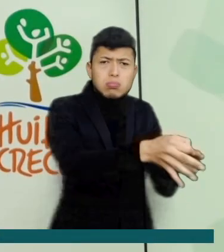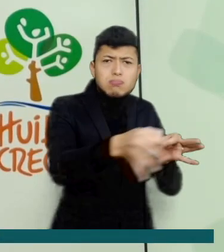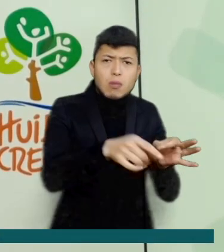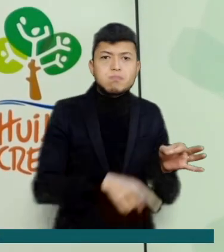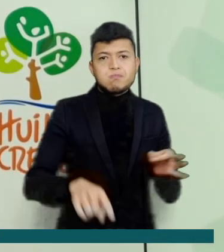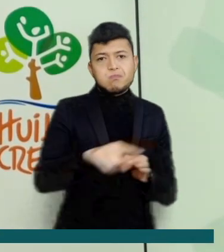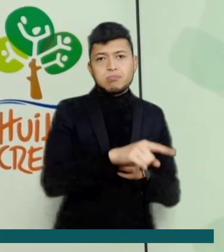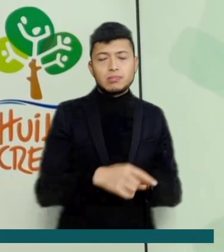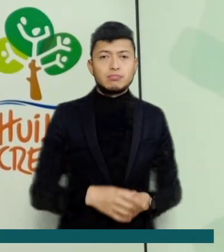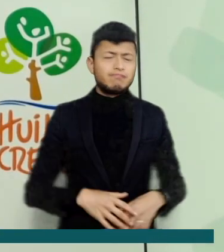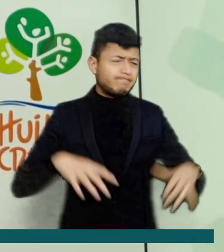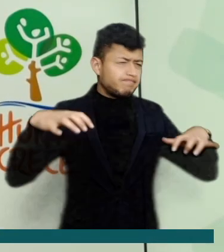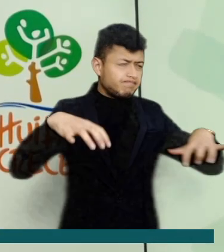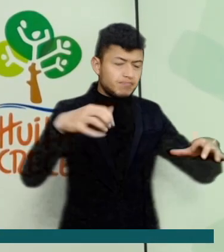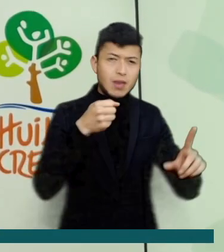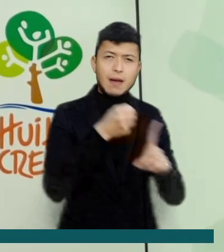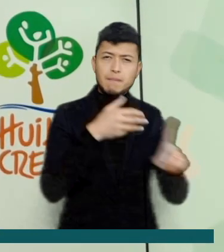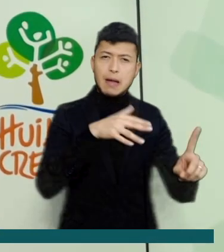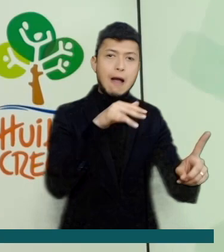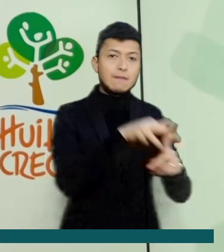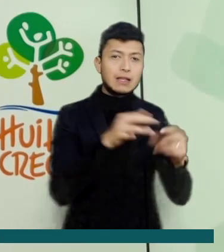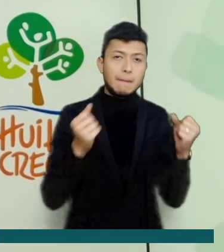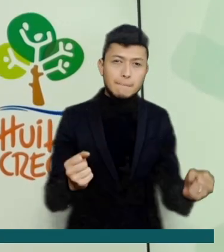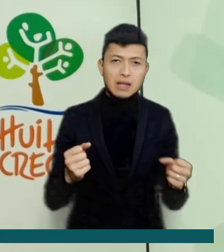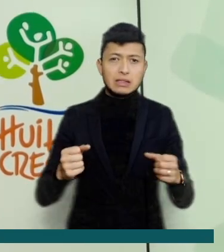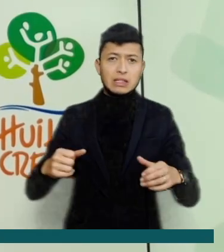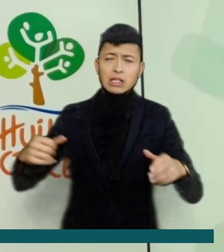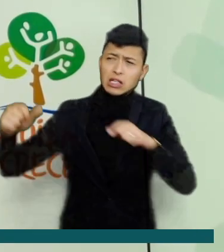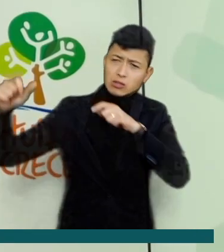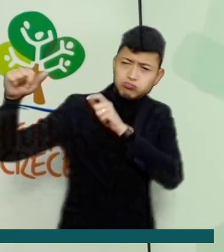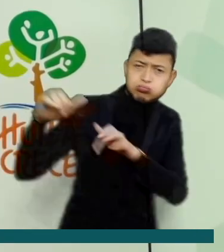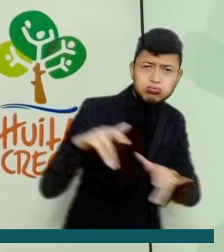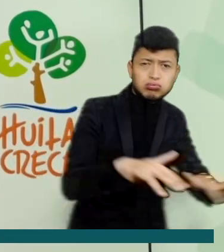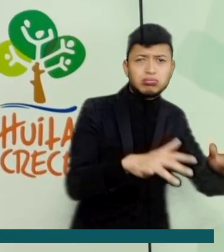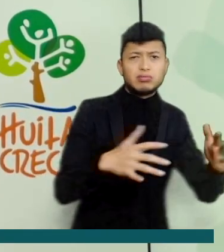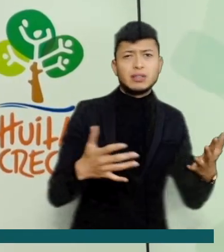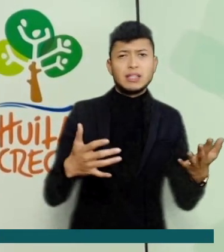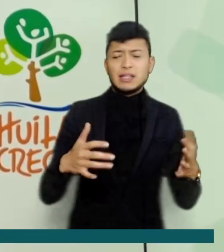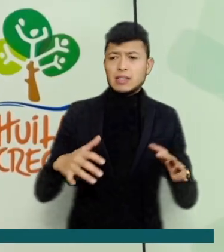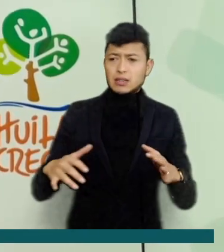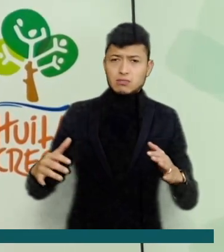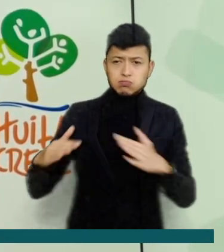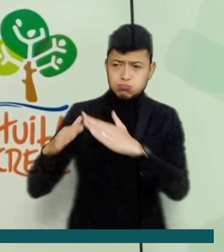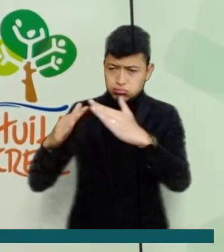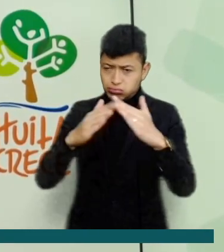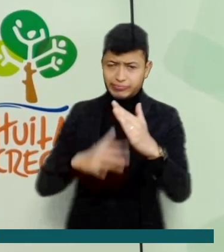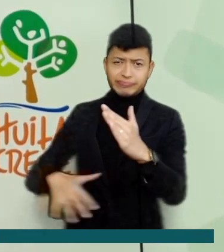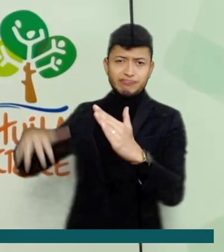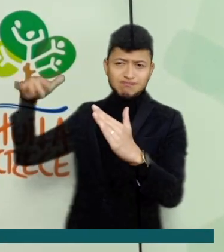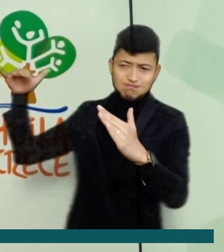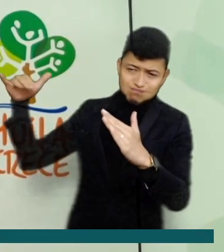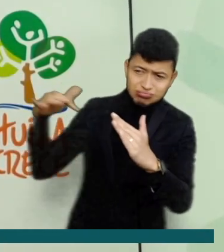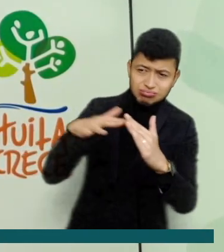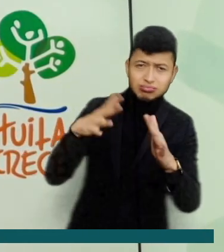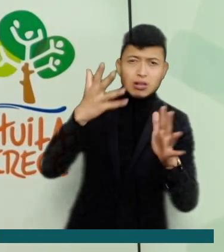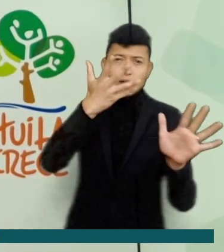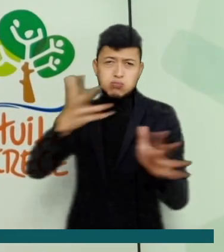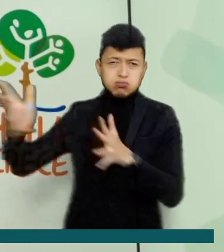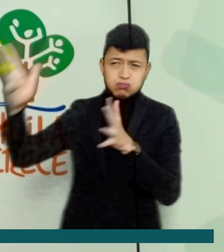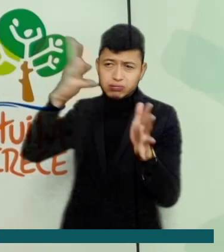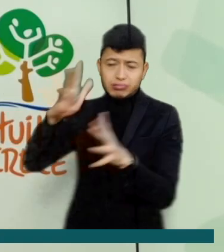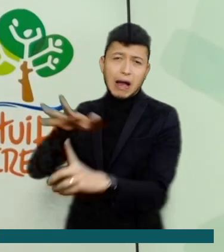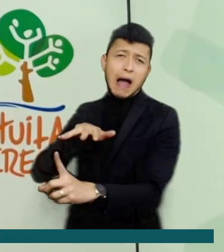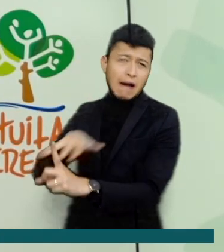por la temporada de lluvias de manera significativa, con avenidas torrenciales, con pérdida de banca, con afectaciones a sus viviendas, por